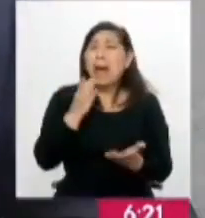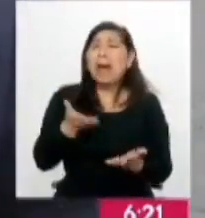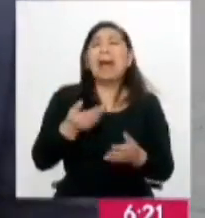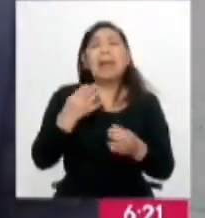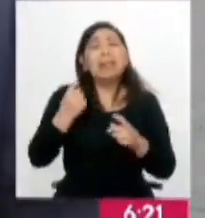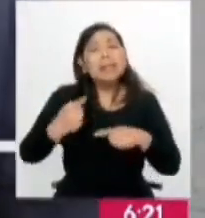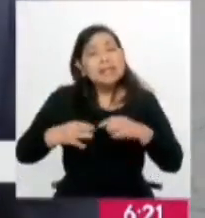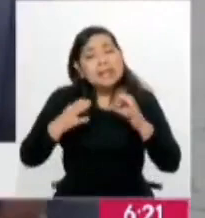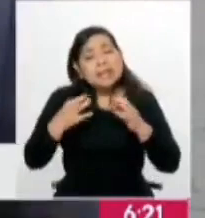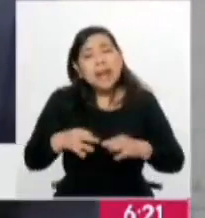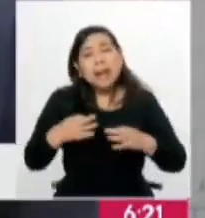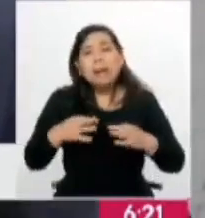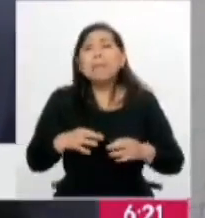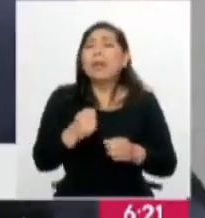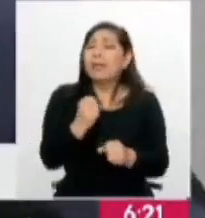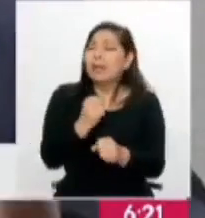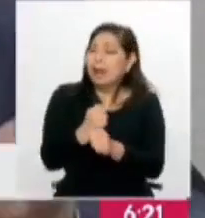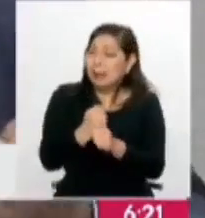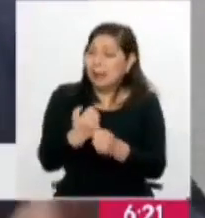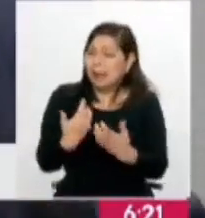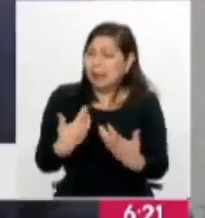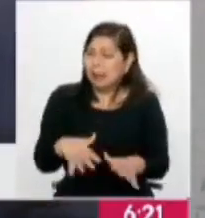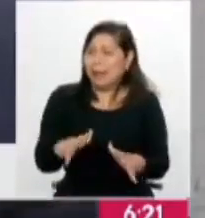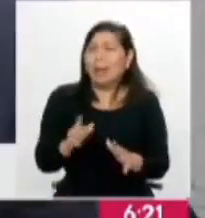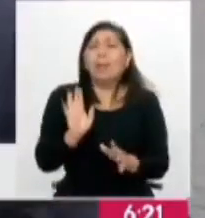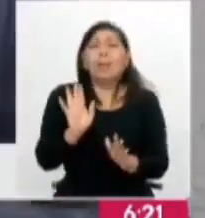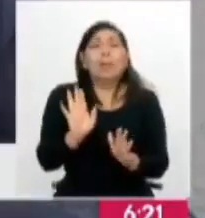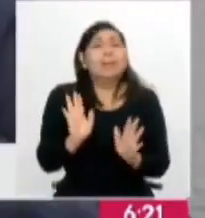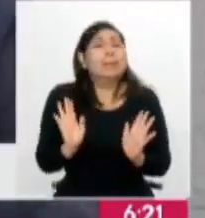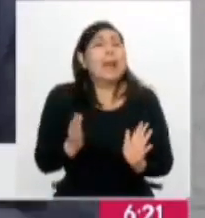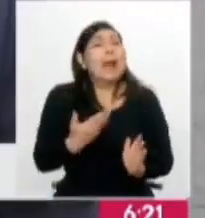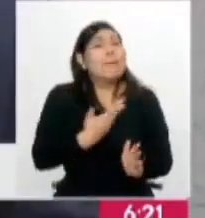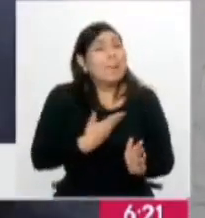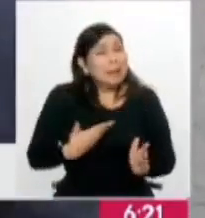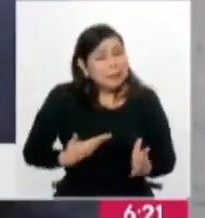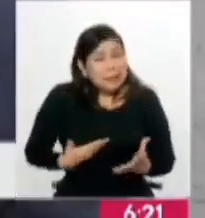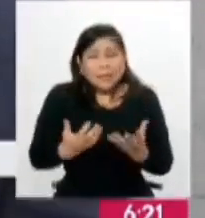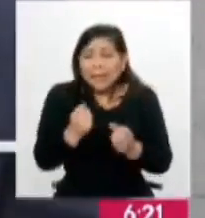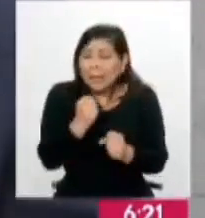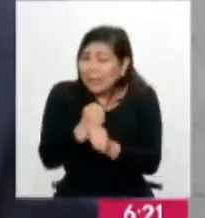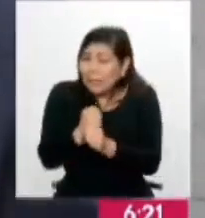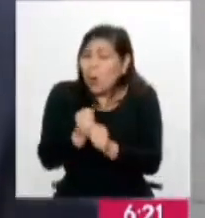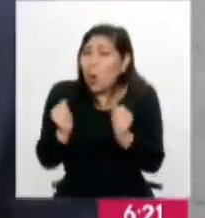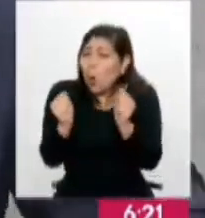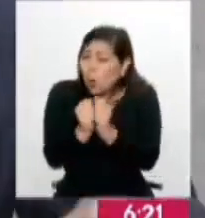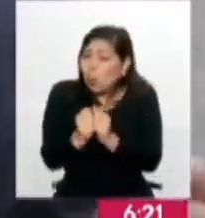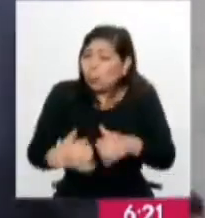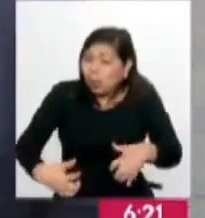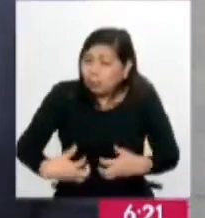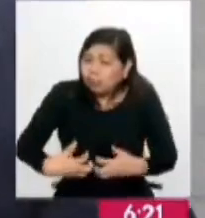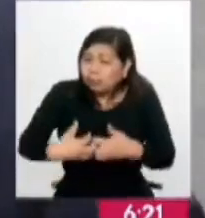a cada rato trabajar juntos, porque eso ya cae por su propio peso. O sea, el presidente quiere trabajar con el Congreso,